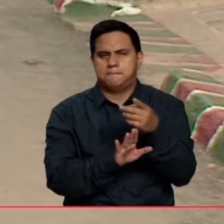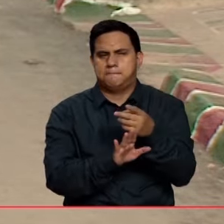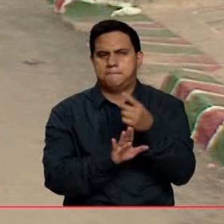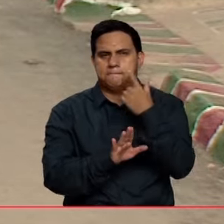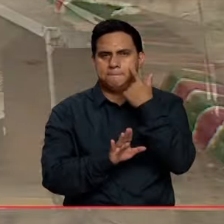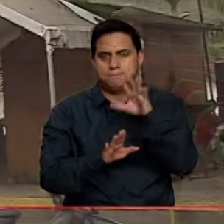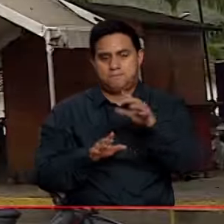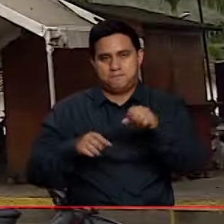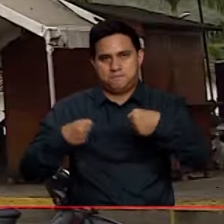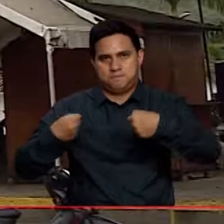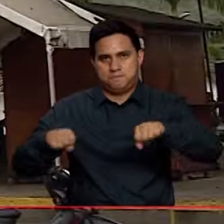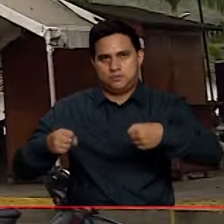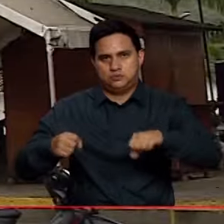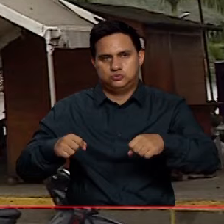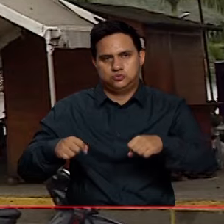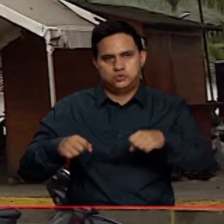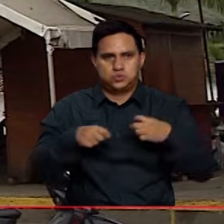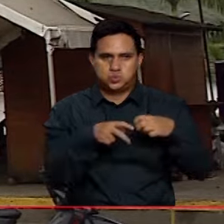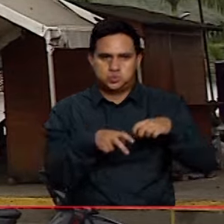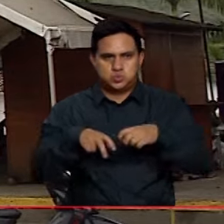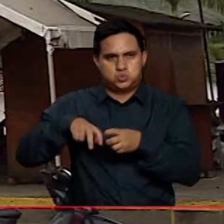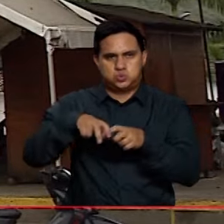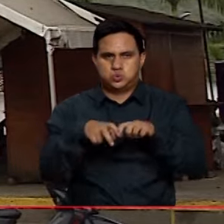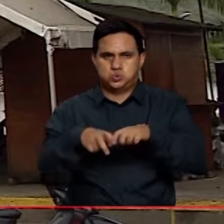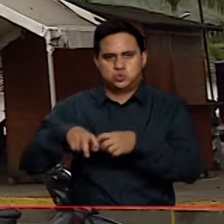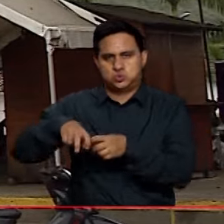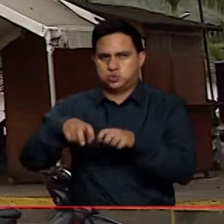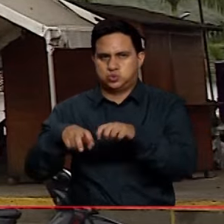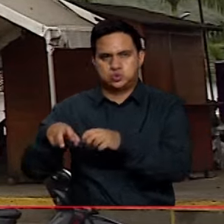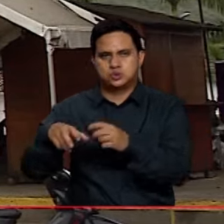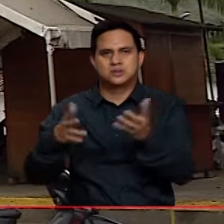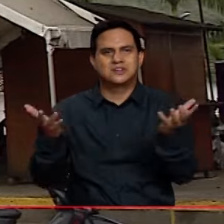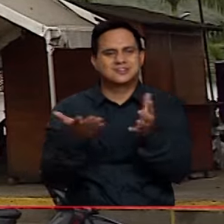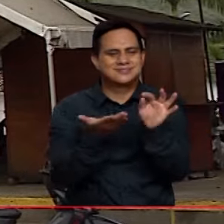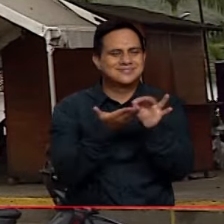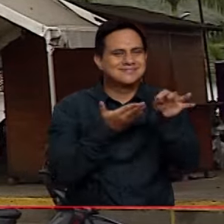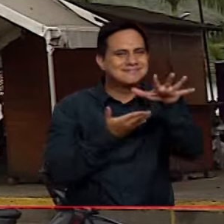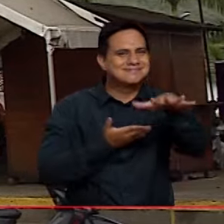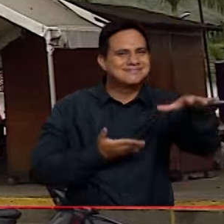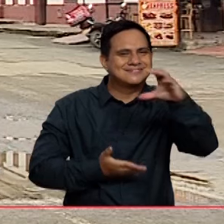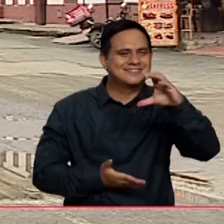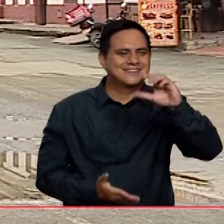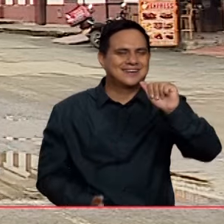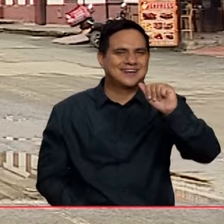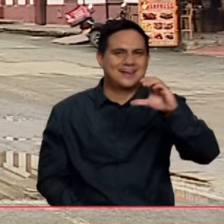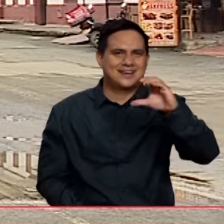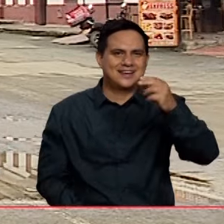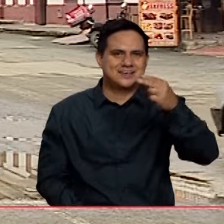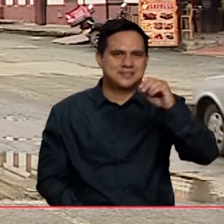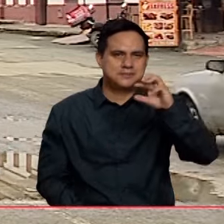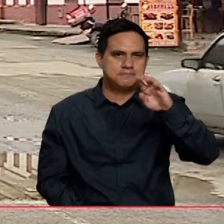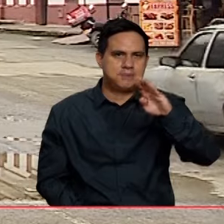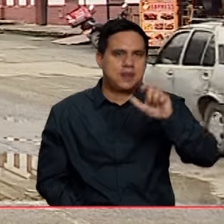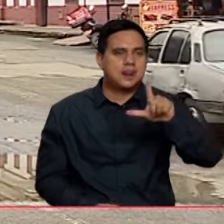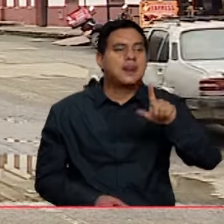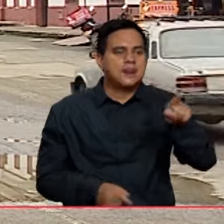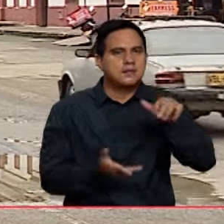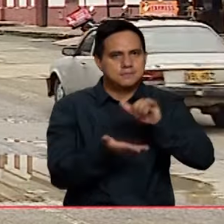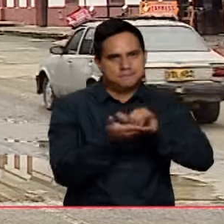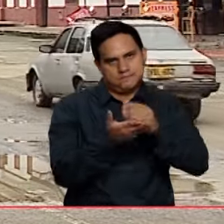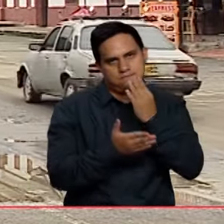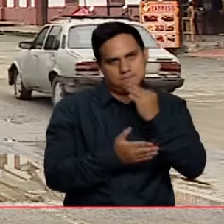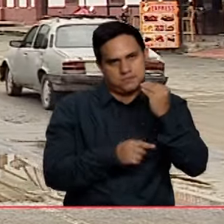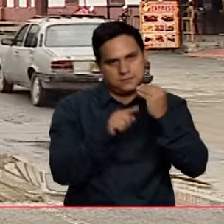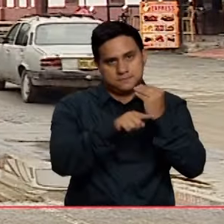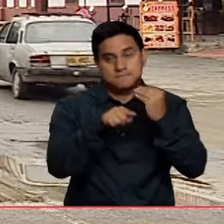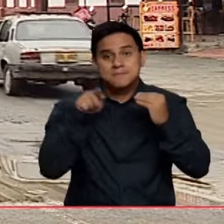bordo de una motocicleta habrían llegado hasta el corregimiento Cachimbal, allí zona rural del municipio de Viges, en el Valle del Cauca. Les habrían